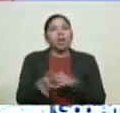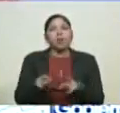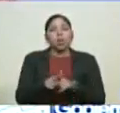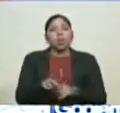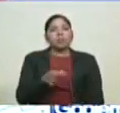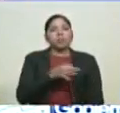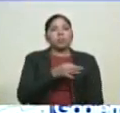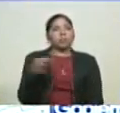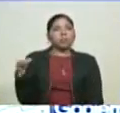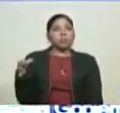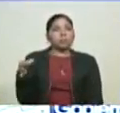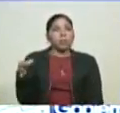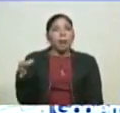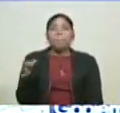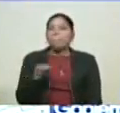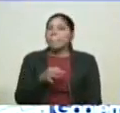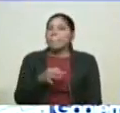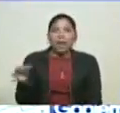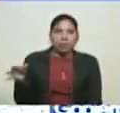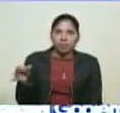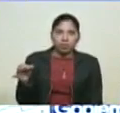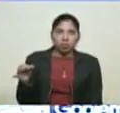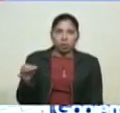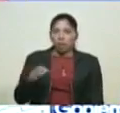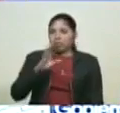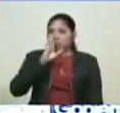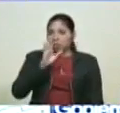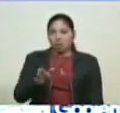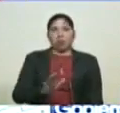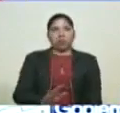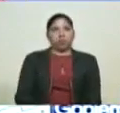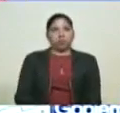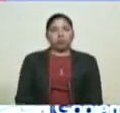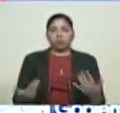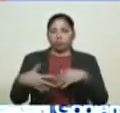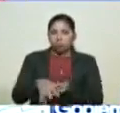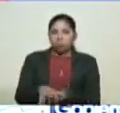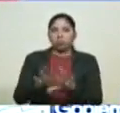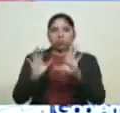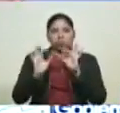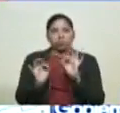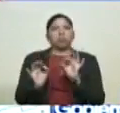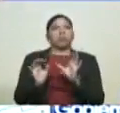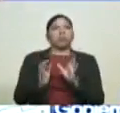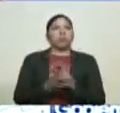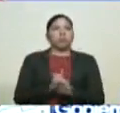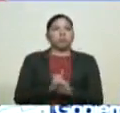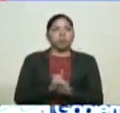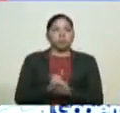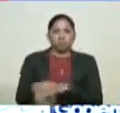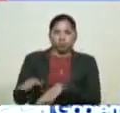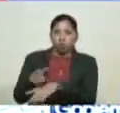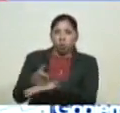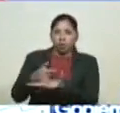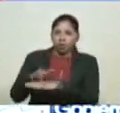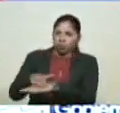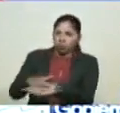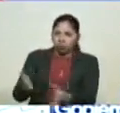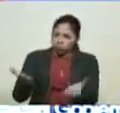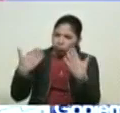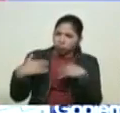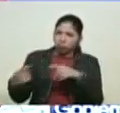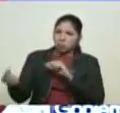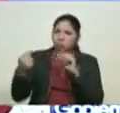métodos de gobierno de calle, de gobierno directo, de gobierno inclusivo, de gobierno convocante. Yo lo